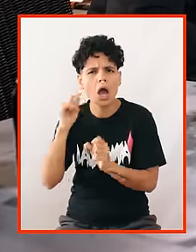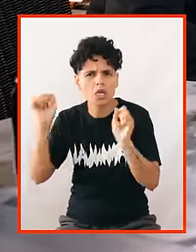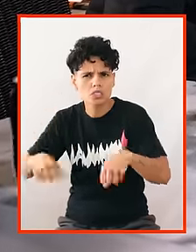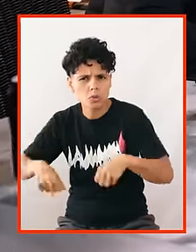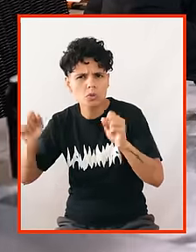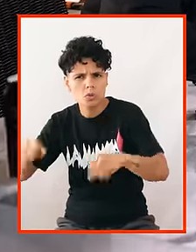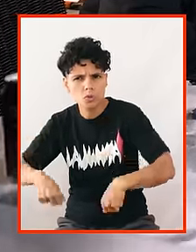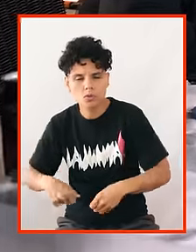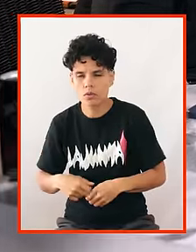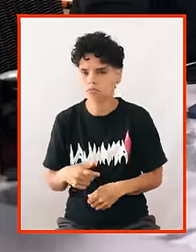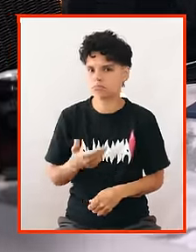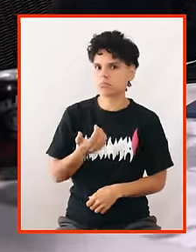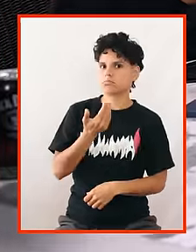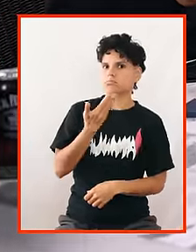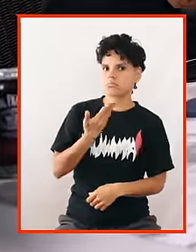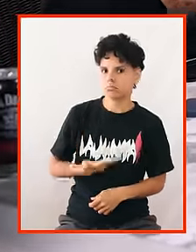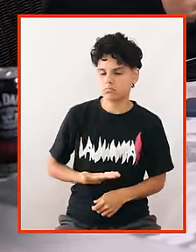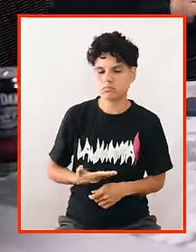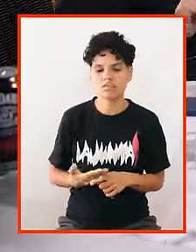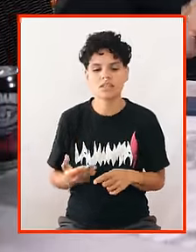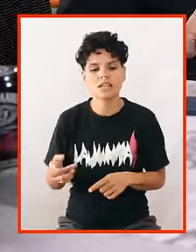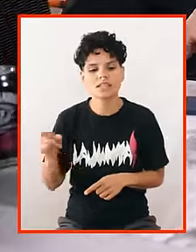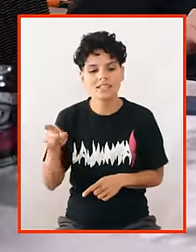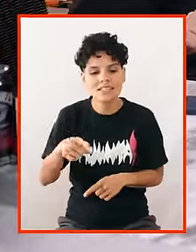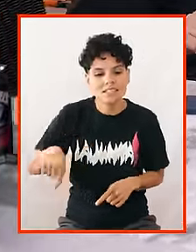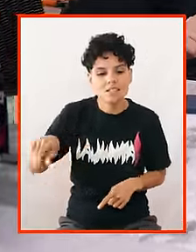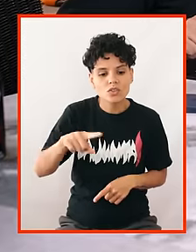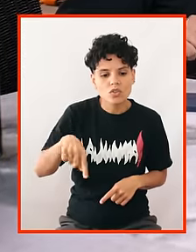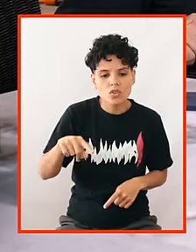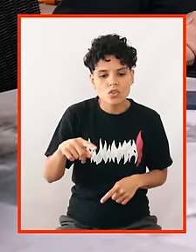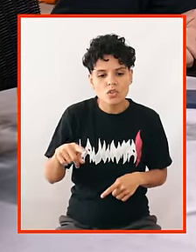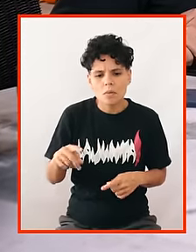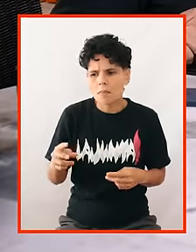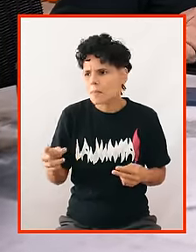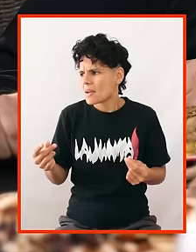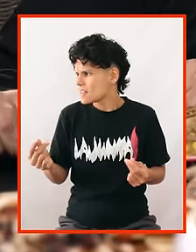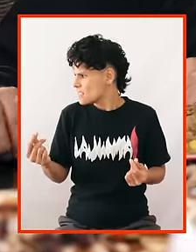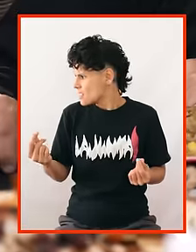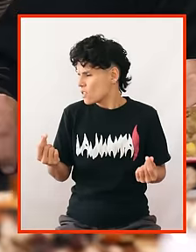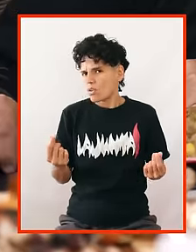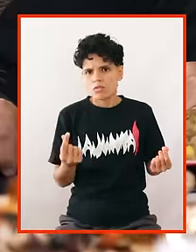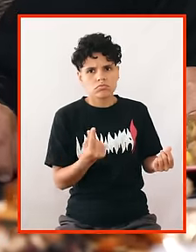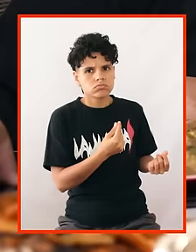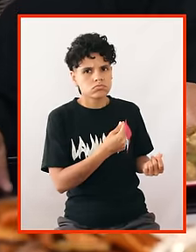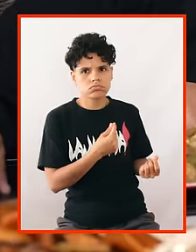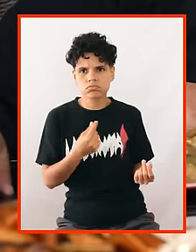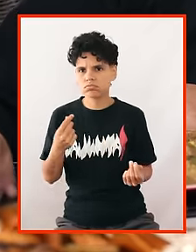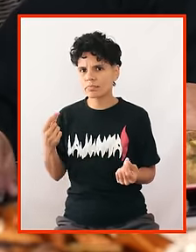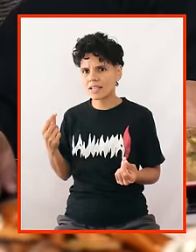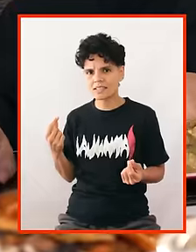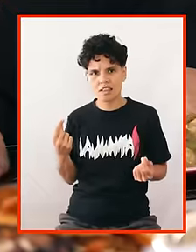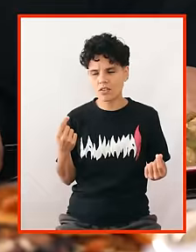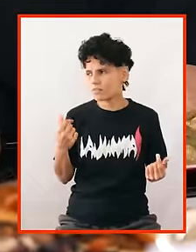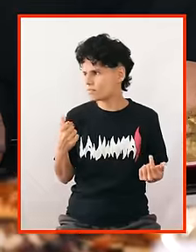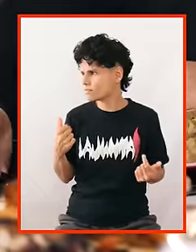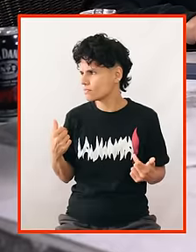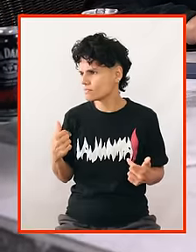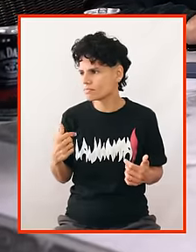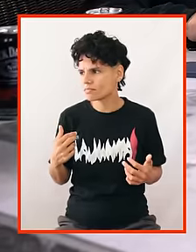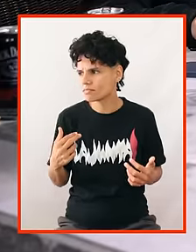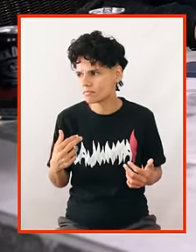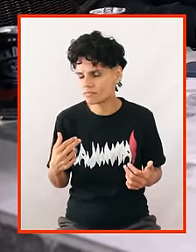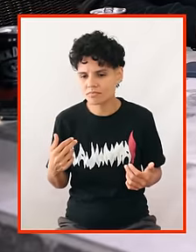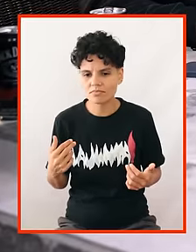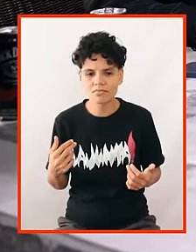pagar. Y los equipos, ¿no? No, mira, instalaron en un patio como este, ponte tú.